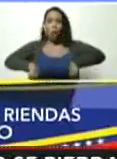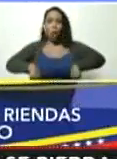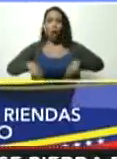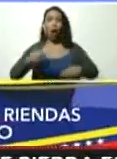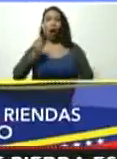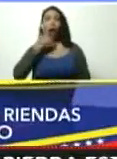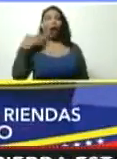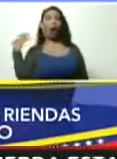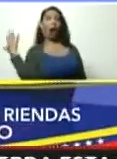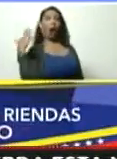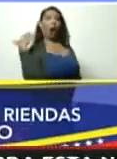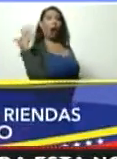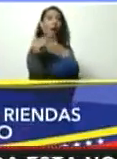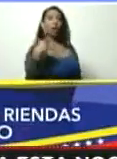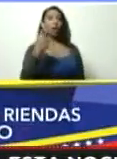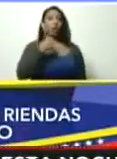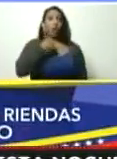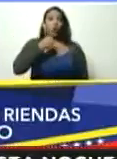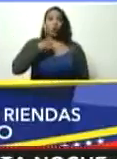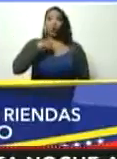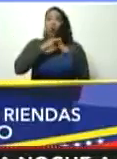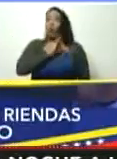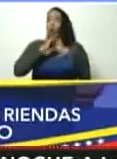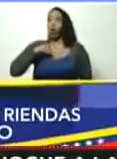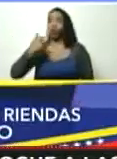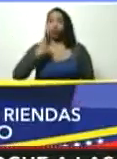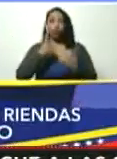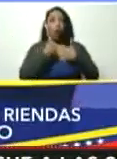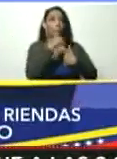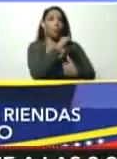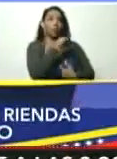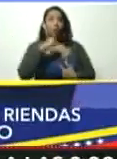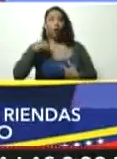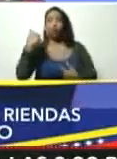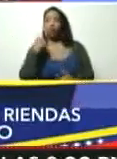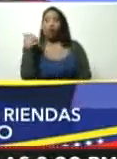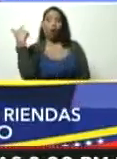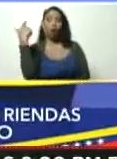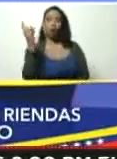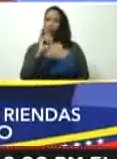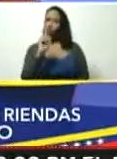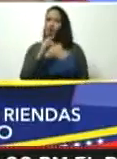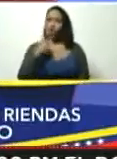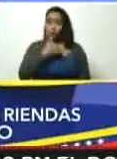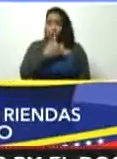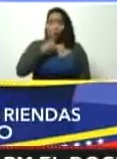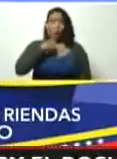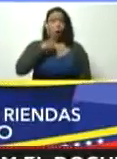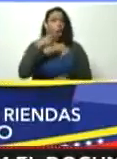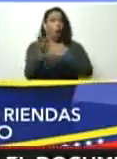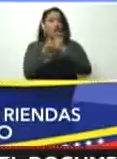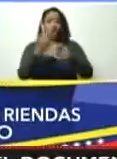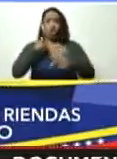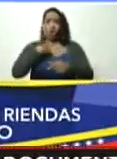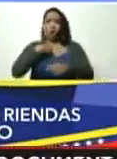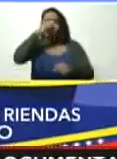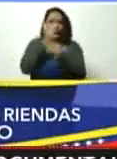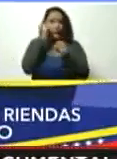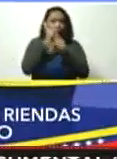borrar el aspiracionismo individualista, personalista. No, que yo quiero ser gobernador y me mato por